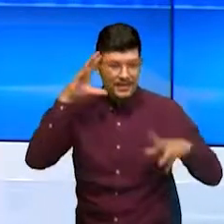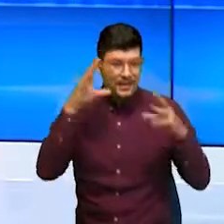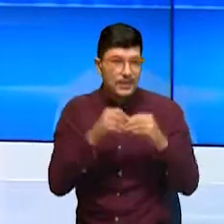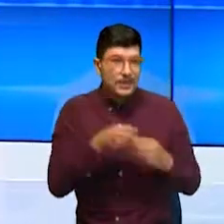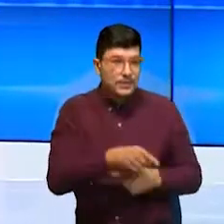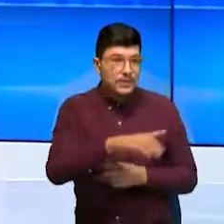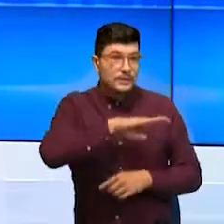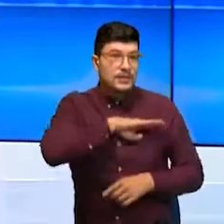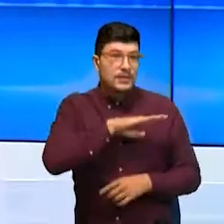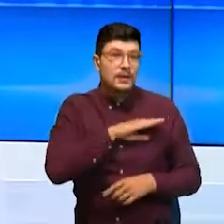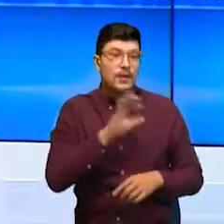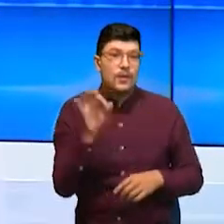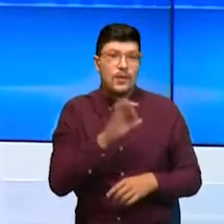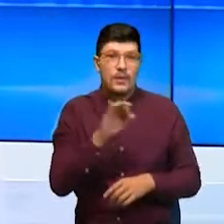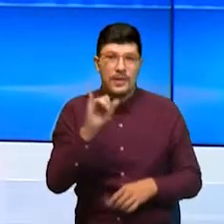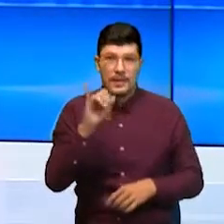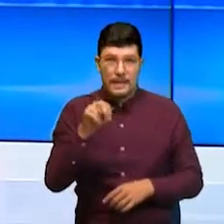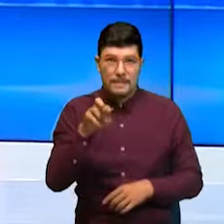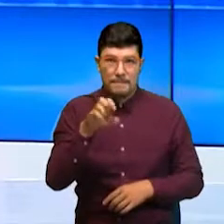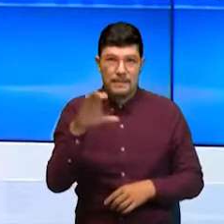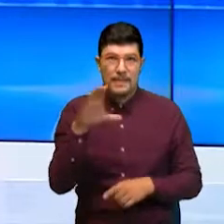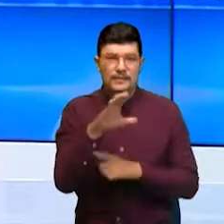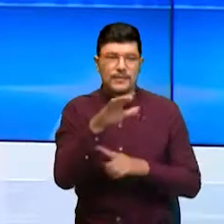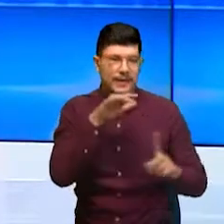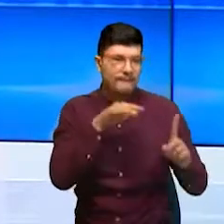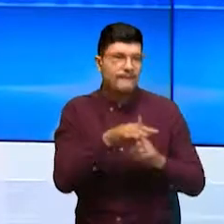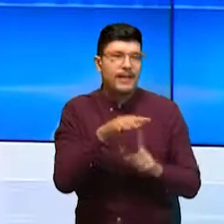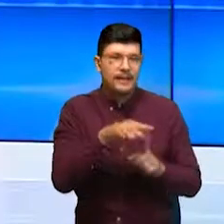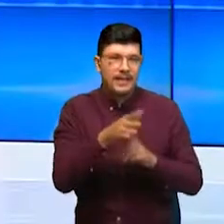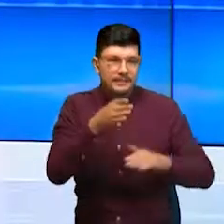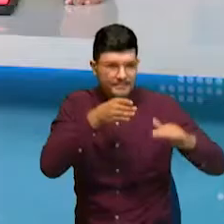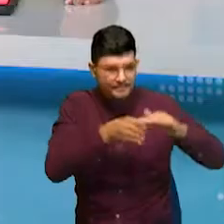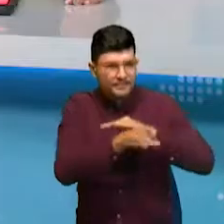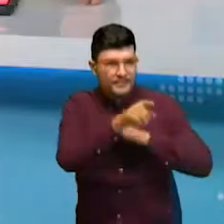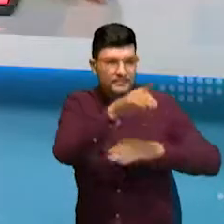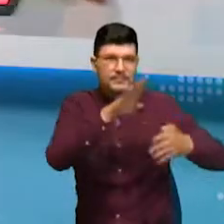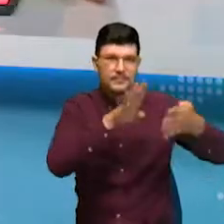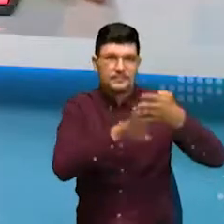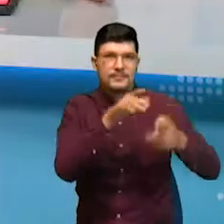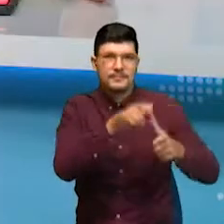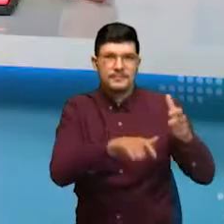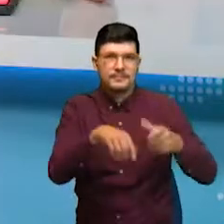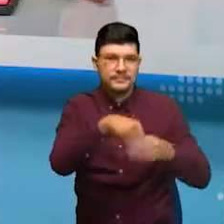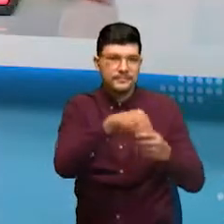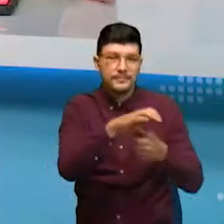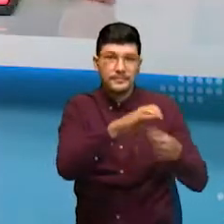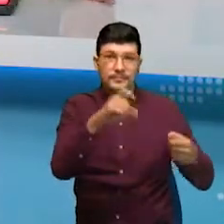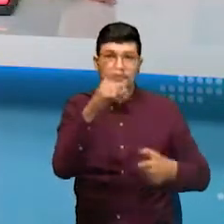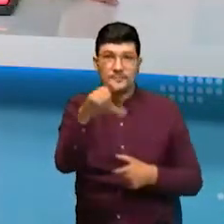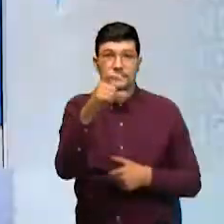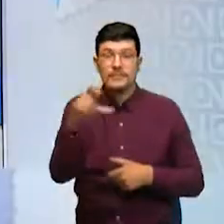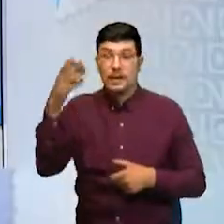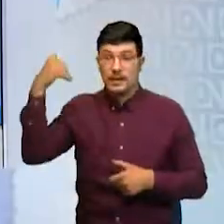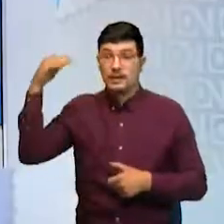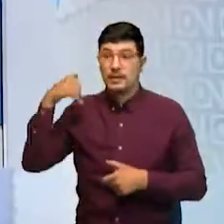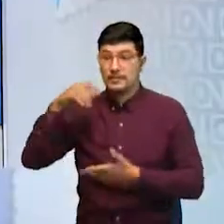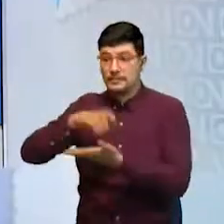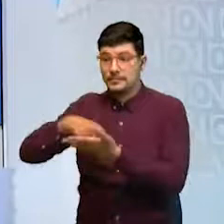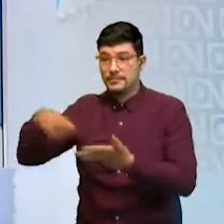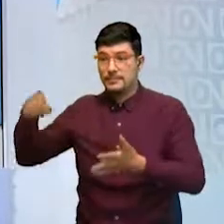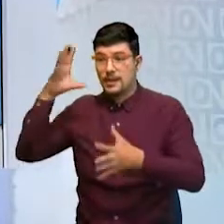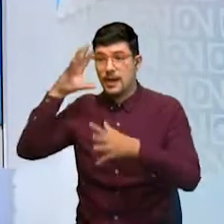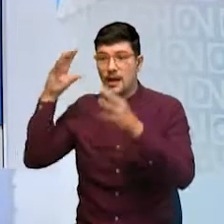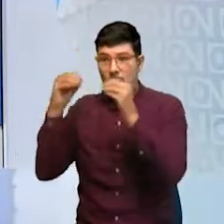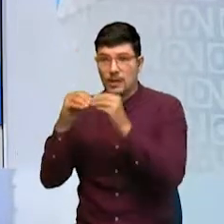alcaldía de cúcuta y el inpec afectando el ingreso de los internos a la cárcel de cupo pues luego de firmarse algunos compromisos hoy